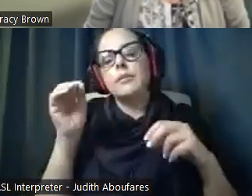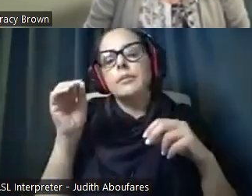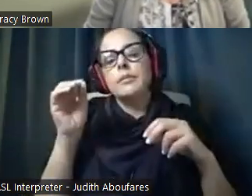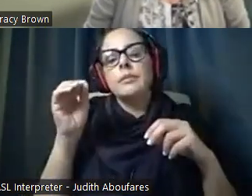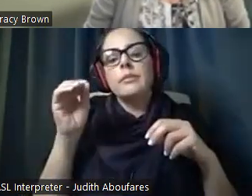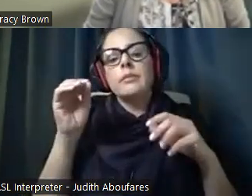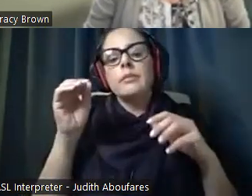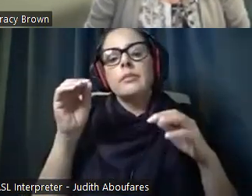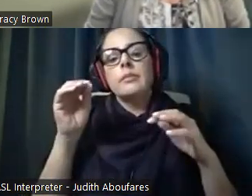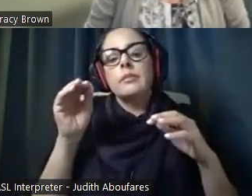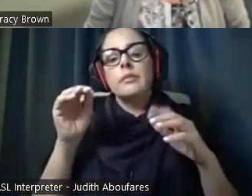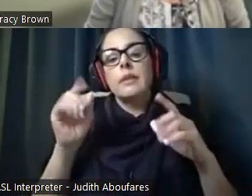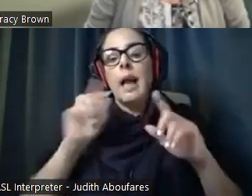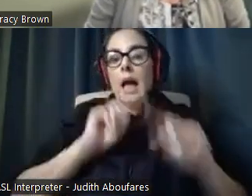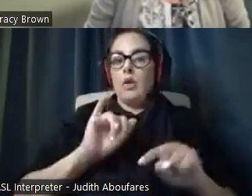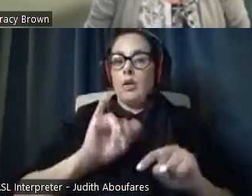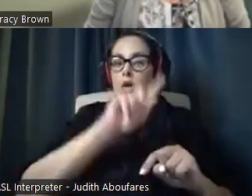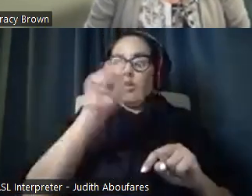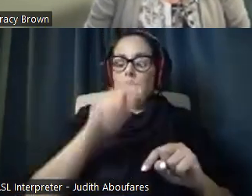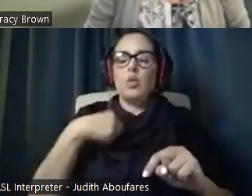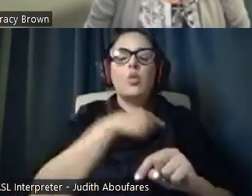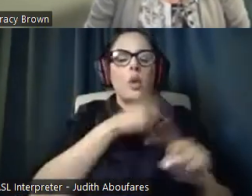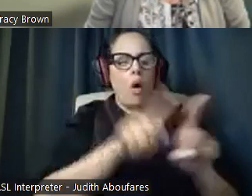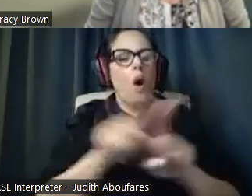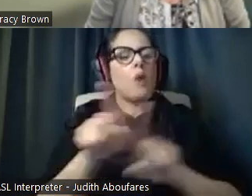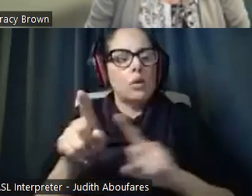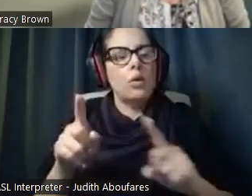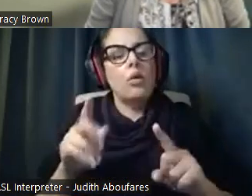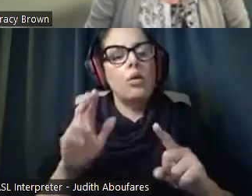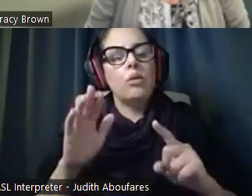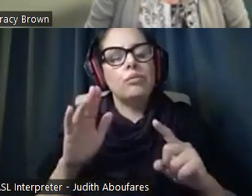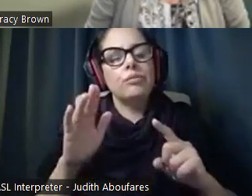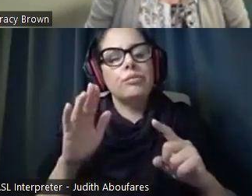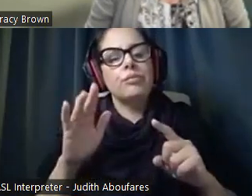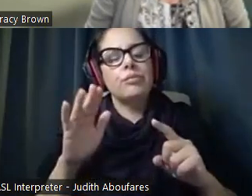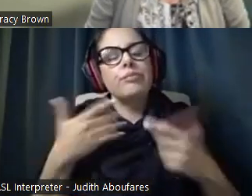va evolucionando. Y para contestar la pregunta,